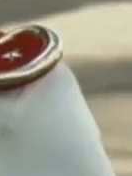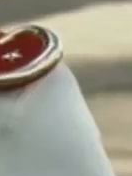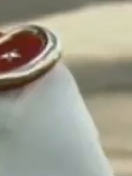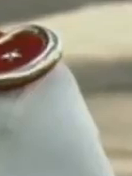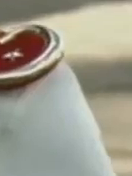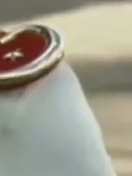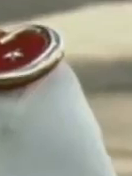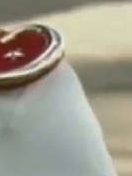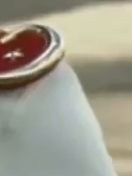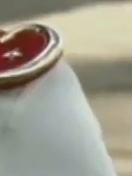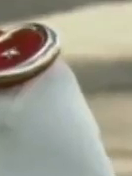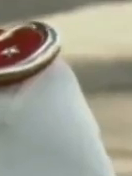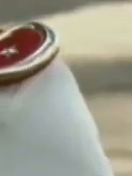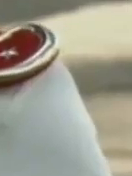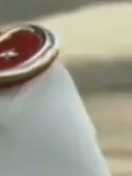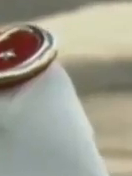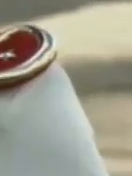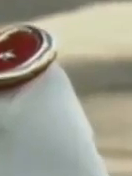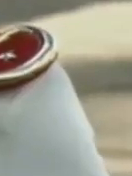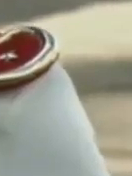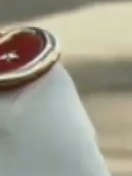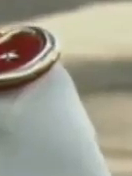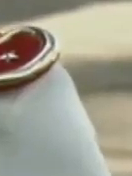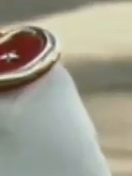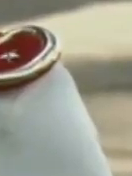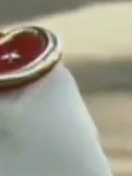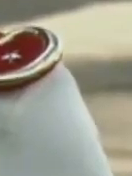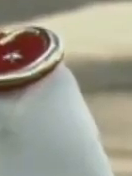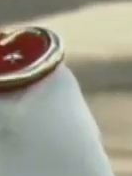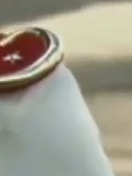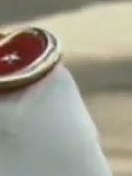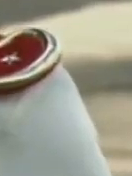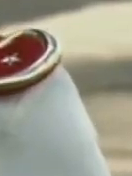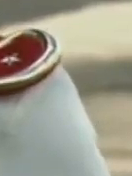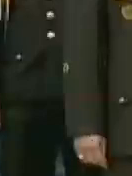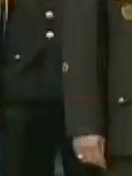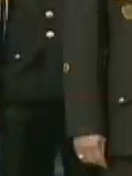recibir el grado de teniente del Ejército Bolivariano!